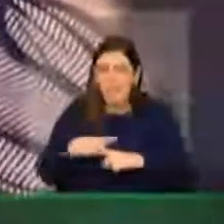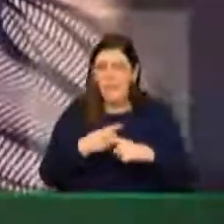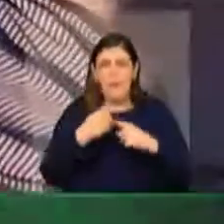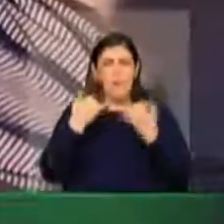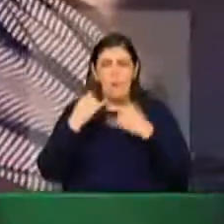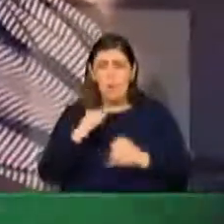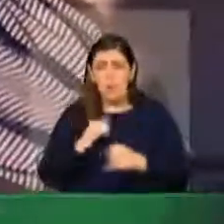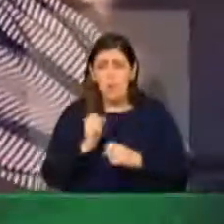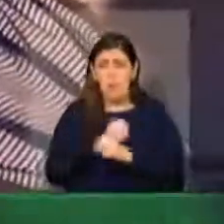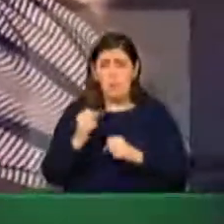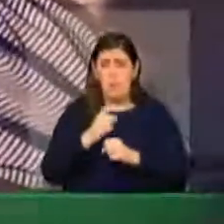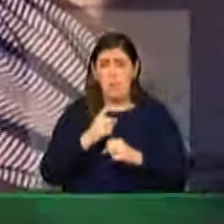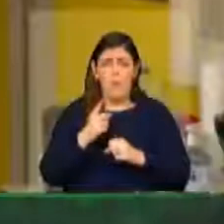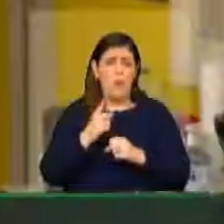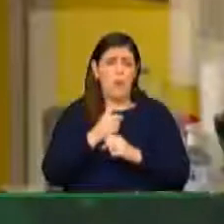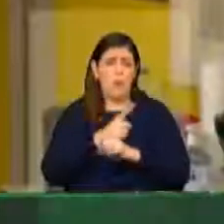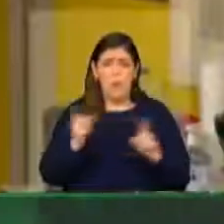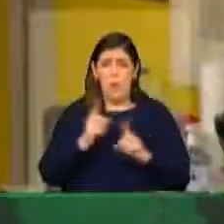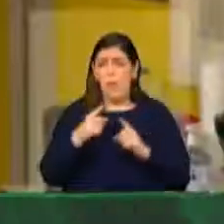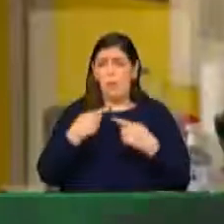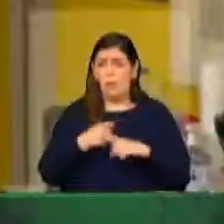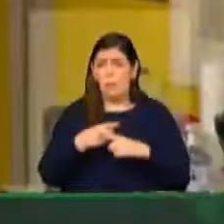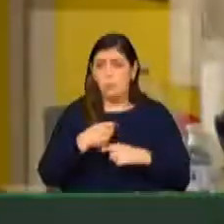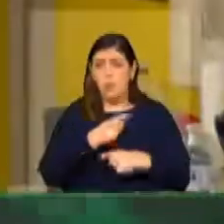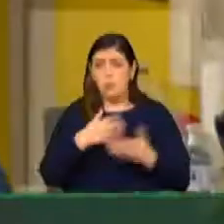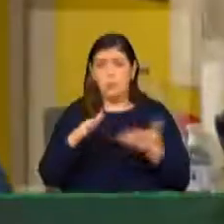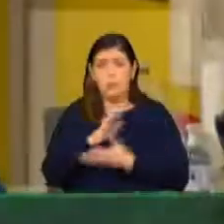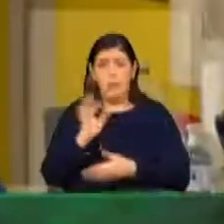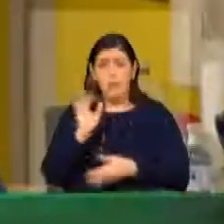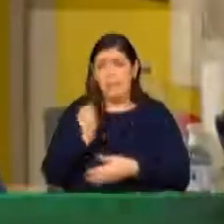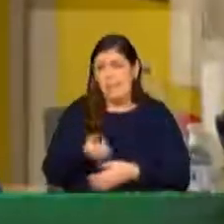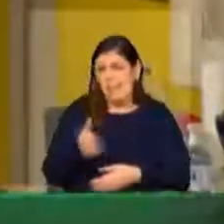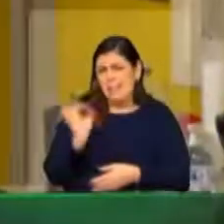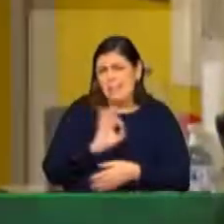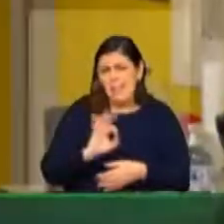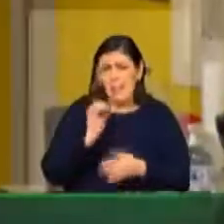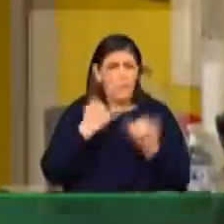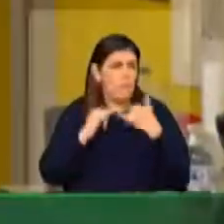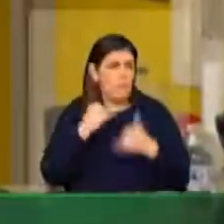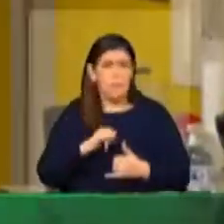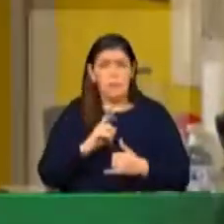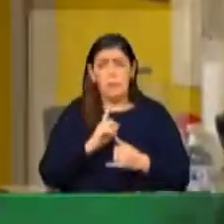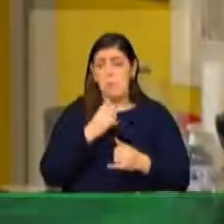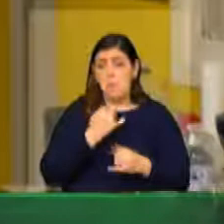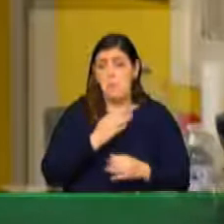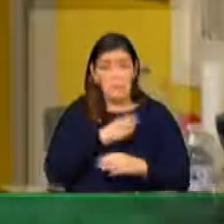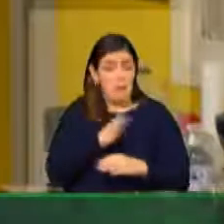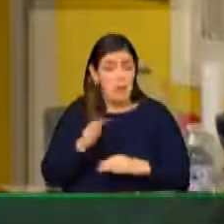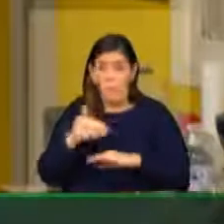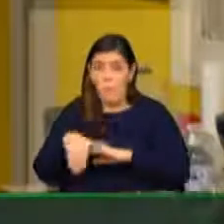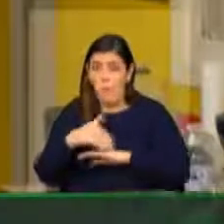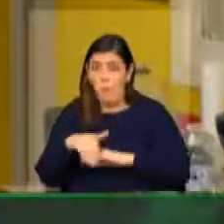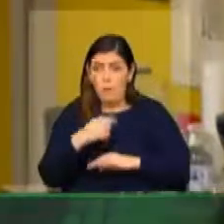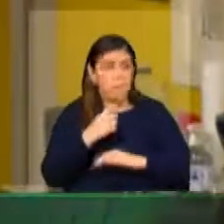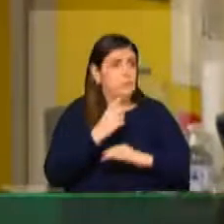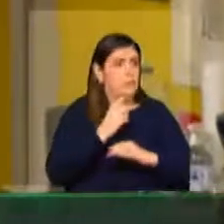mayor discusión social, sin casi nada de información a la gente. Eso nos pasa cuando salimos a recolectar firmas y la gente se entera por